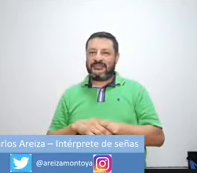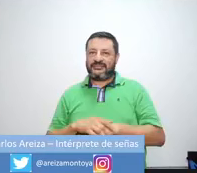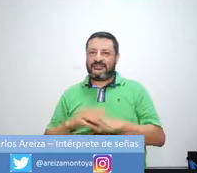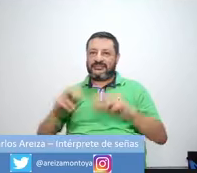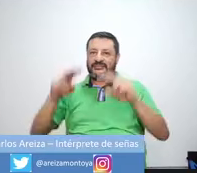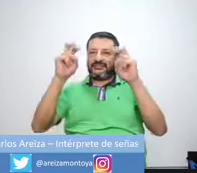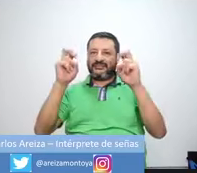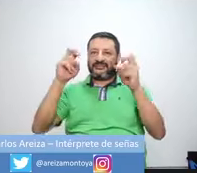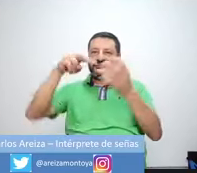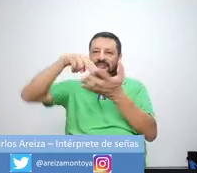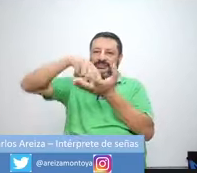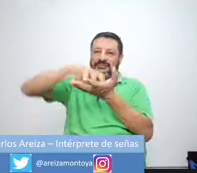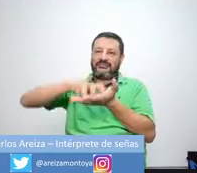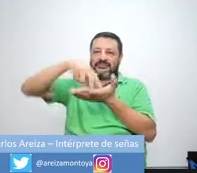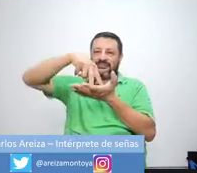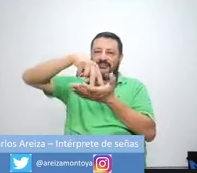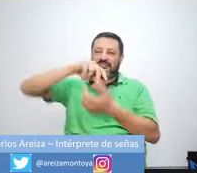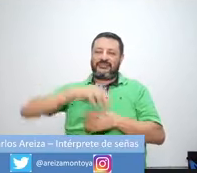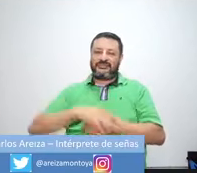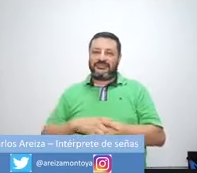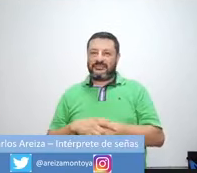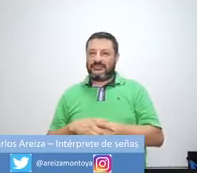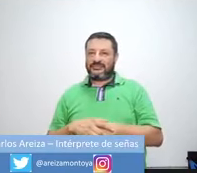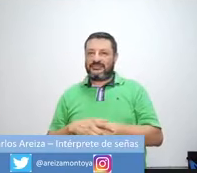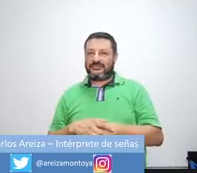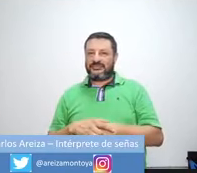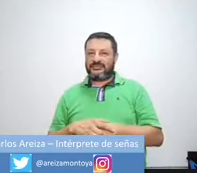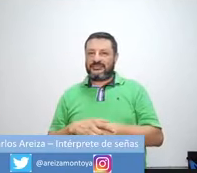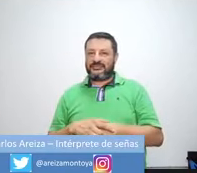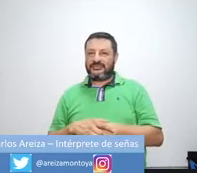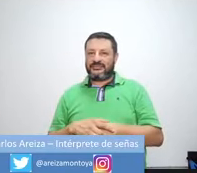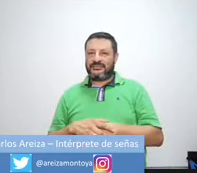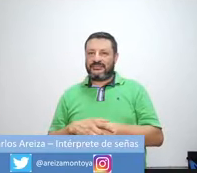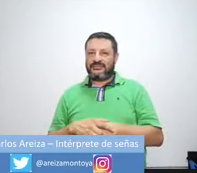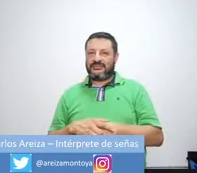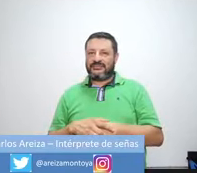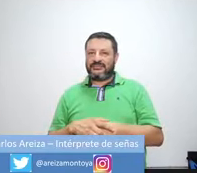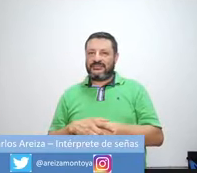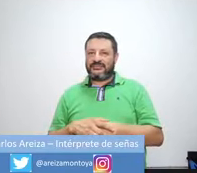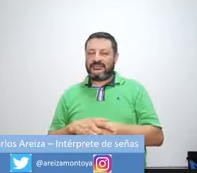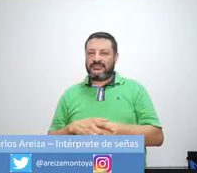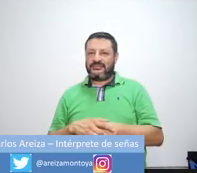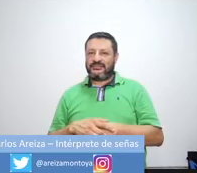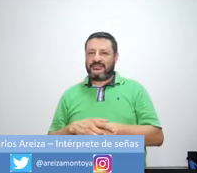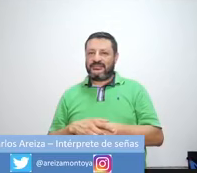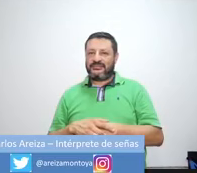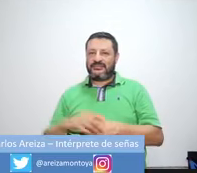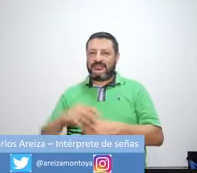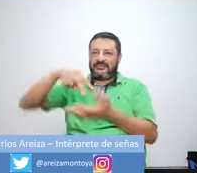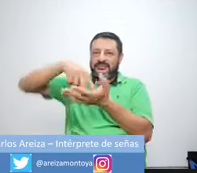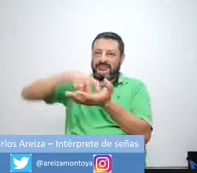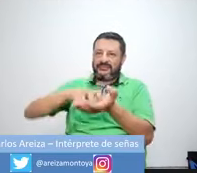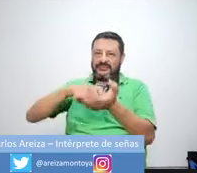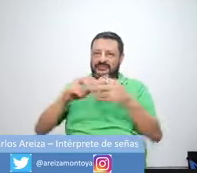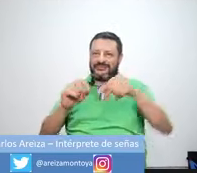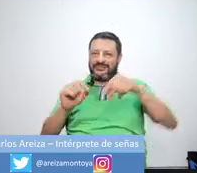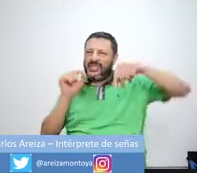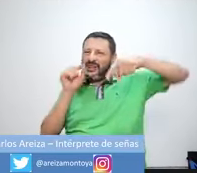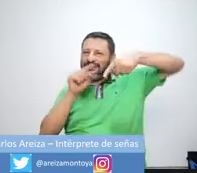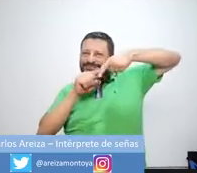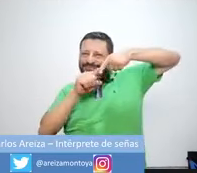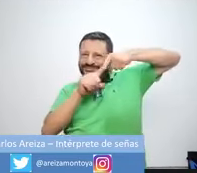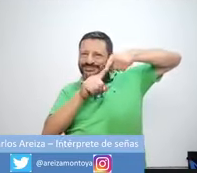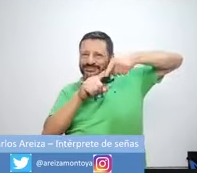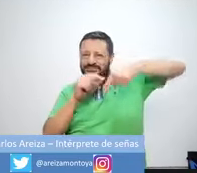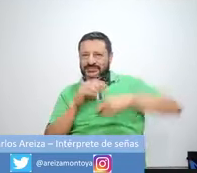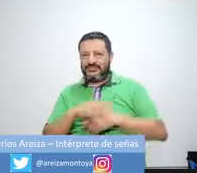sentadilla, y era algo muy leve, pues, y sentí cuando hice esa sentadilla un chuzón en la rodilla, y yo